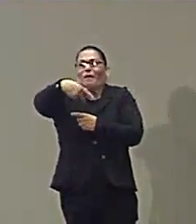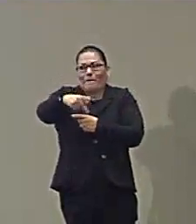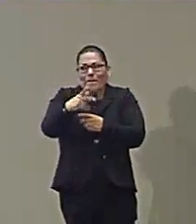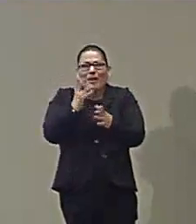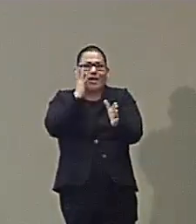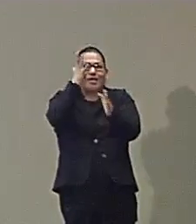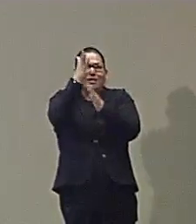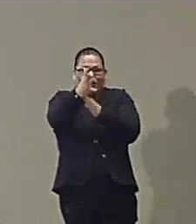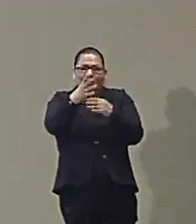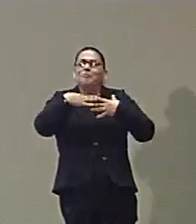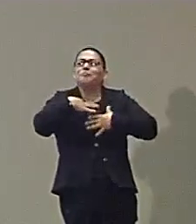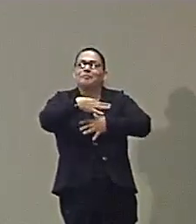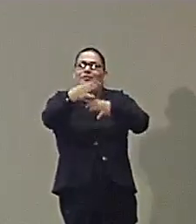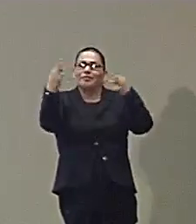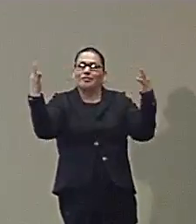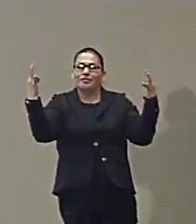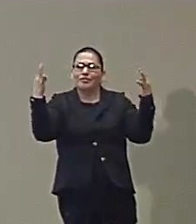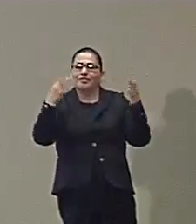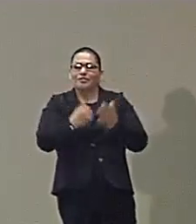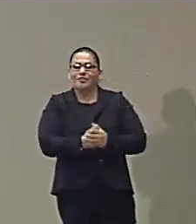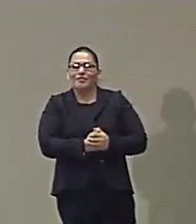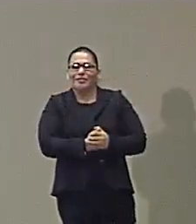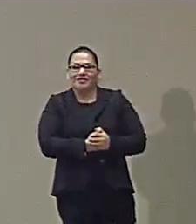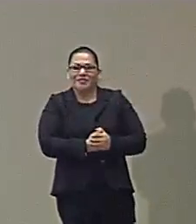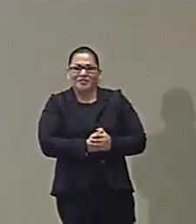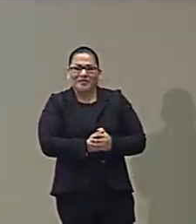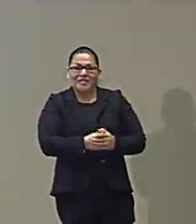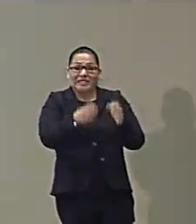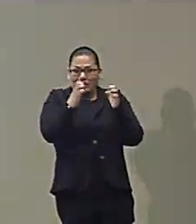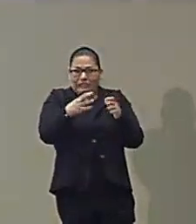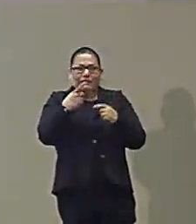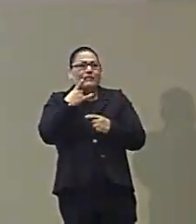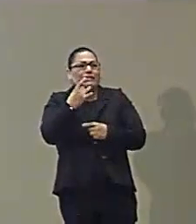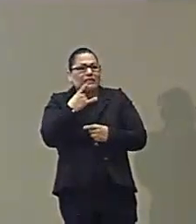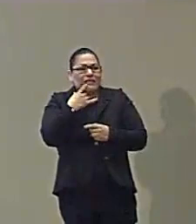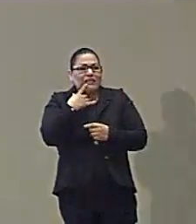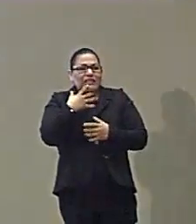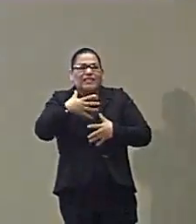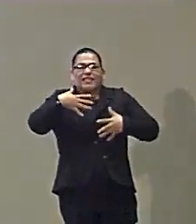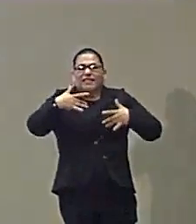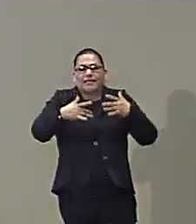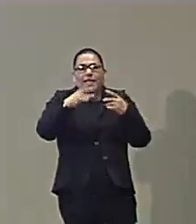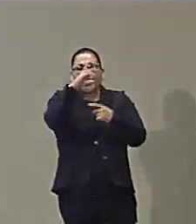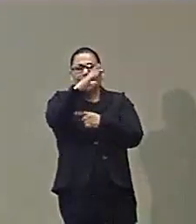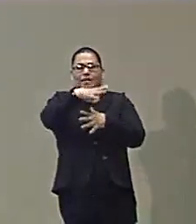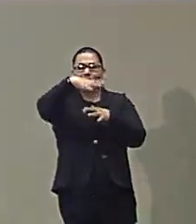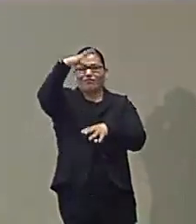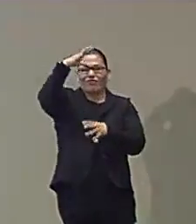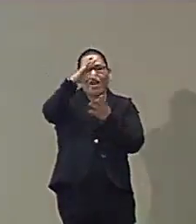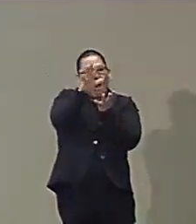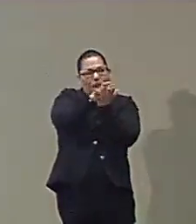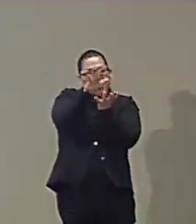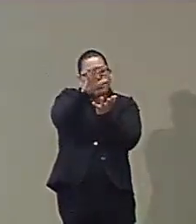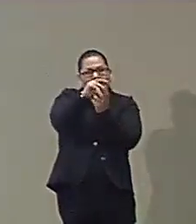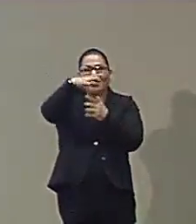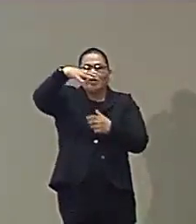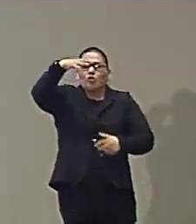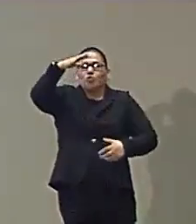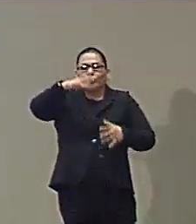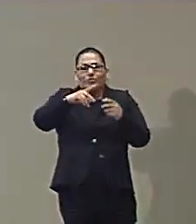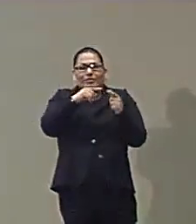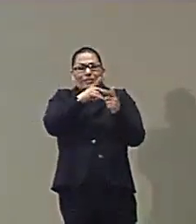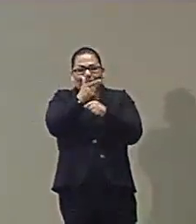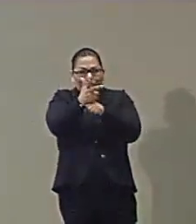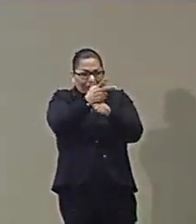promoción dicen que estamos luchando contra godzilla y hacen hay varios meses bastante simpáticos y eso nos da gusto que